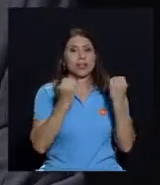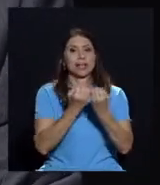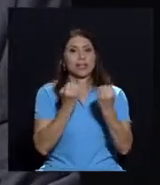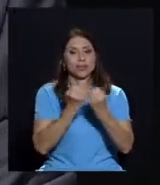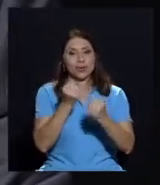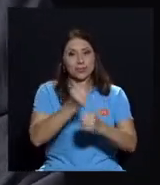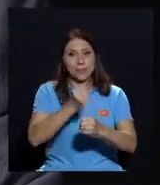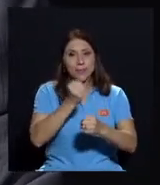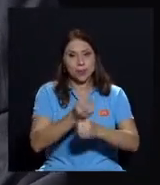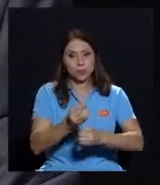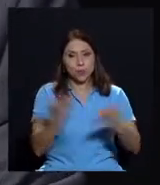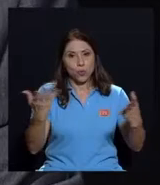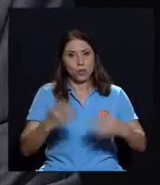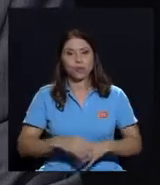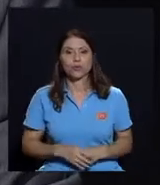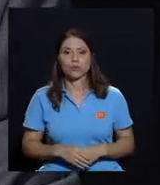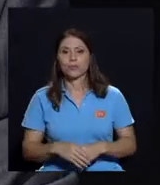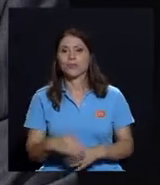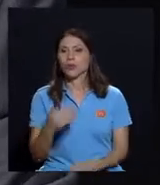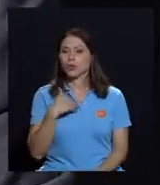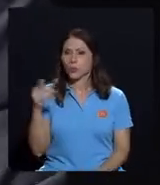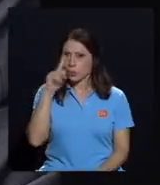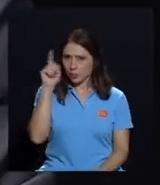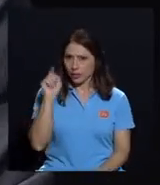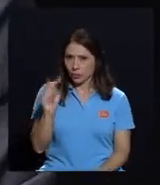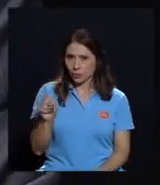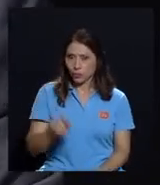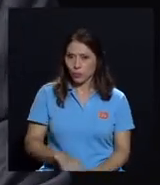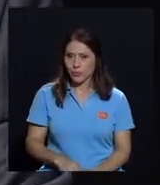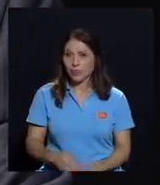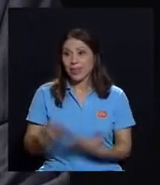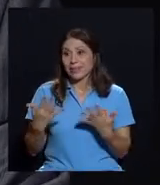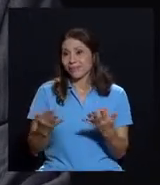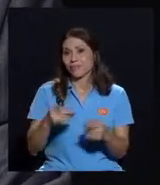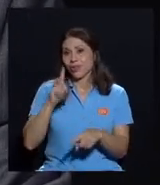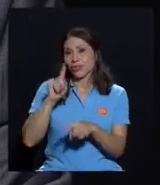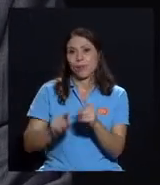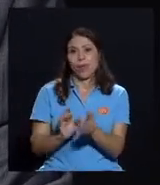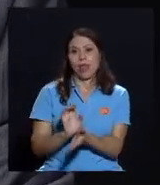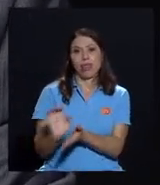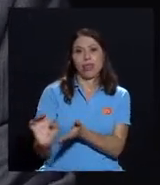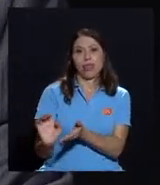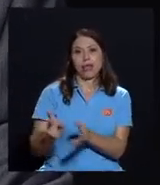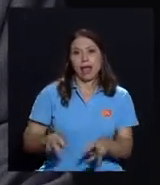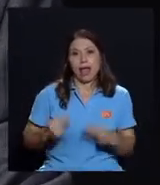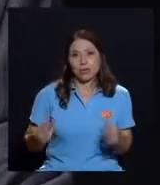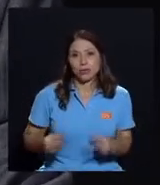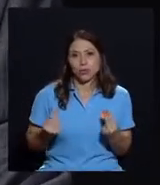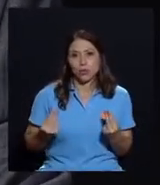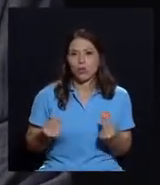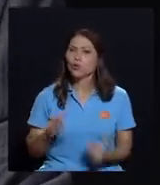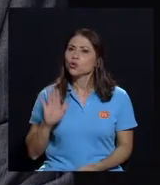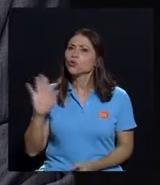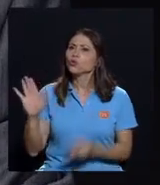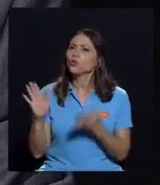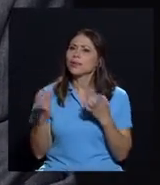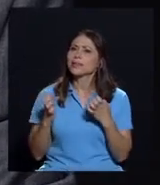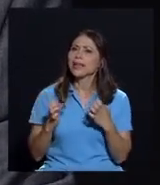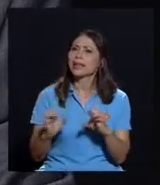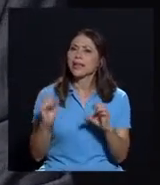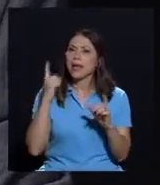públicos mi pregunta siendo que el tema de gasto es ineludible tocarlos cuál es su estrategia para reducir